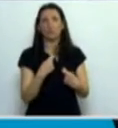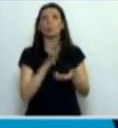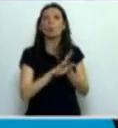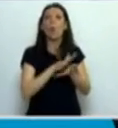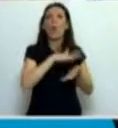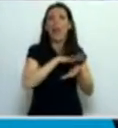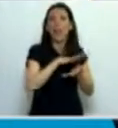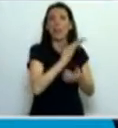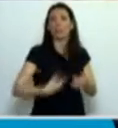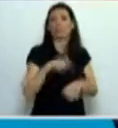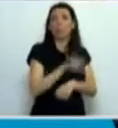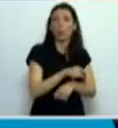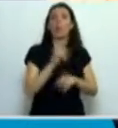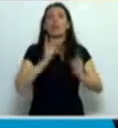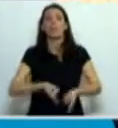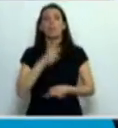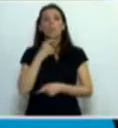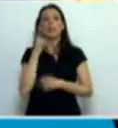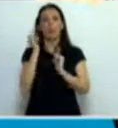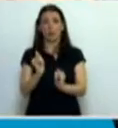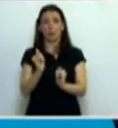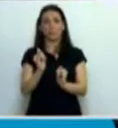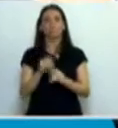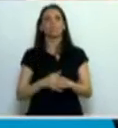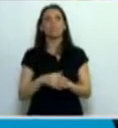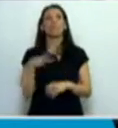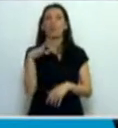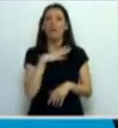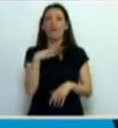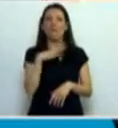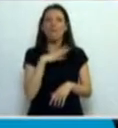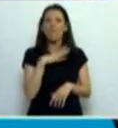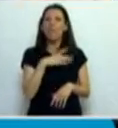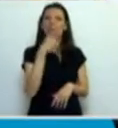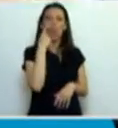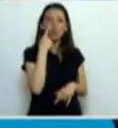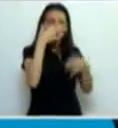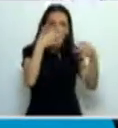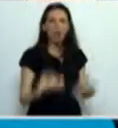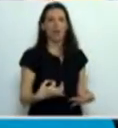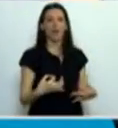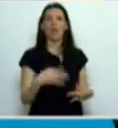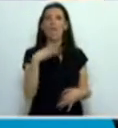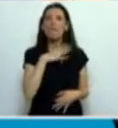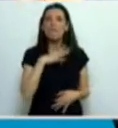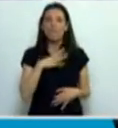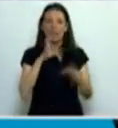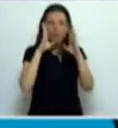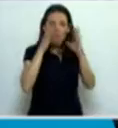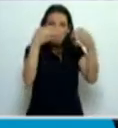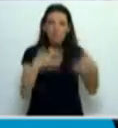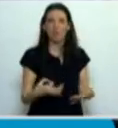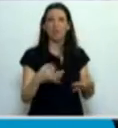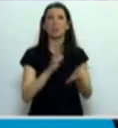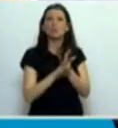del gobierno. Y quiero llamar la atención sobre la falta de control adecuado, de protagonismo de la Comisión